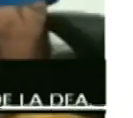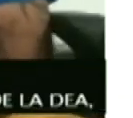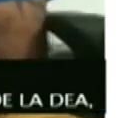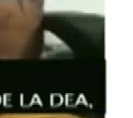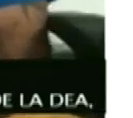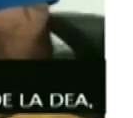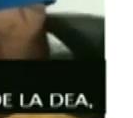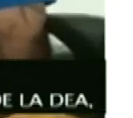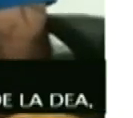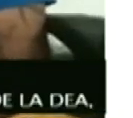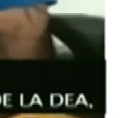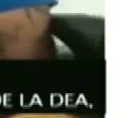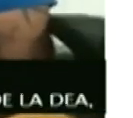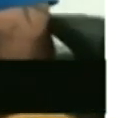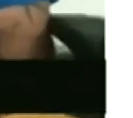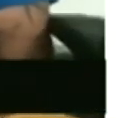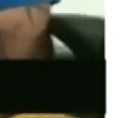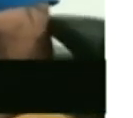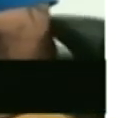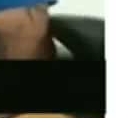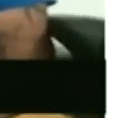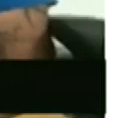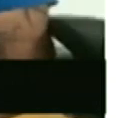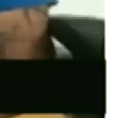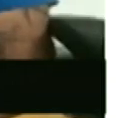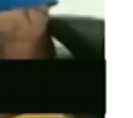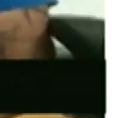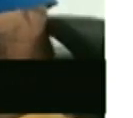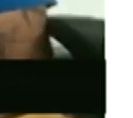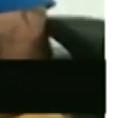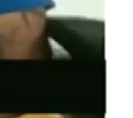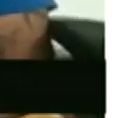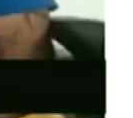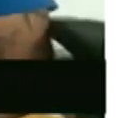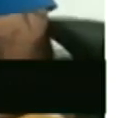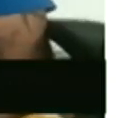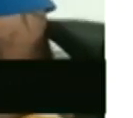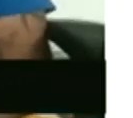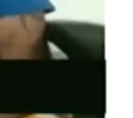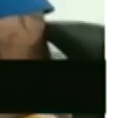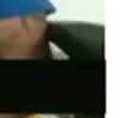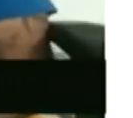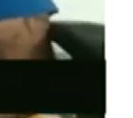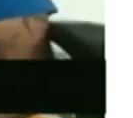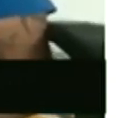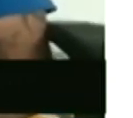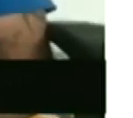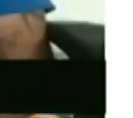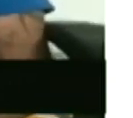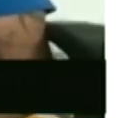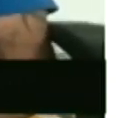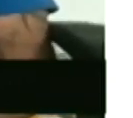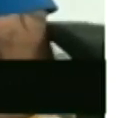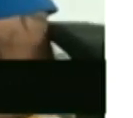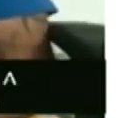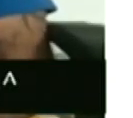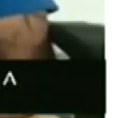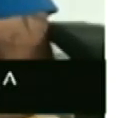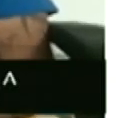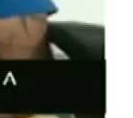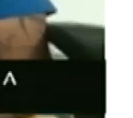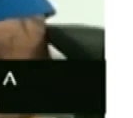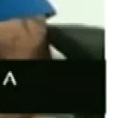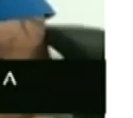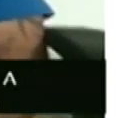Orlando Laufer, el agente de la DEA, fue armar caos en varias zonas populares de